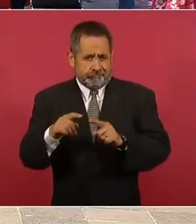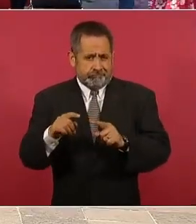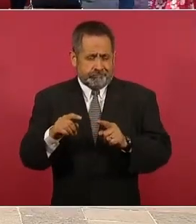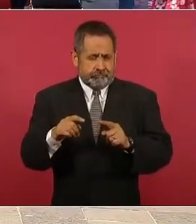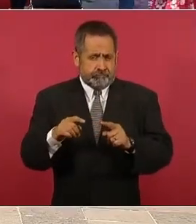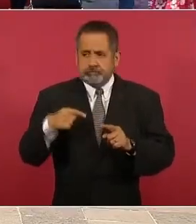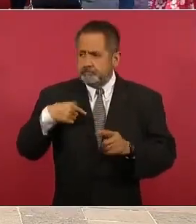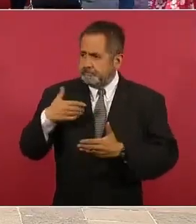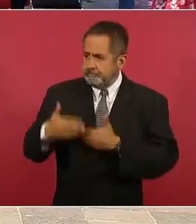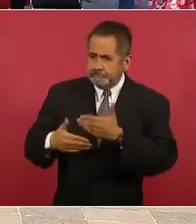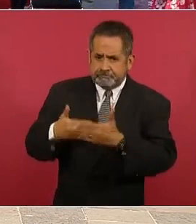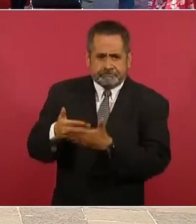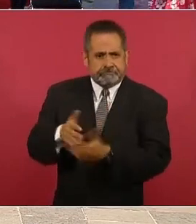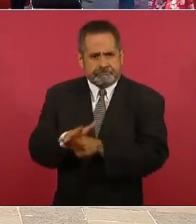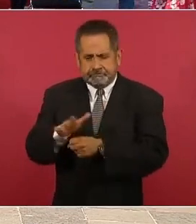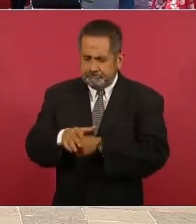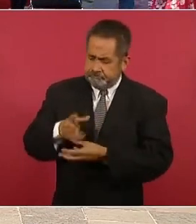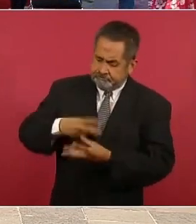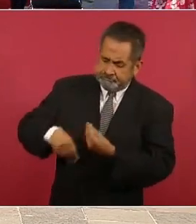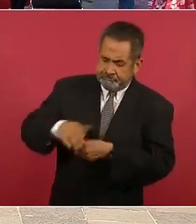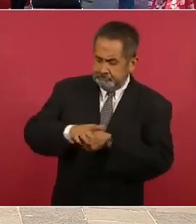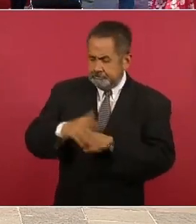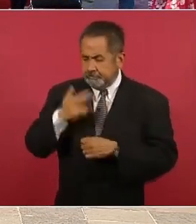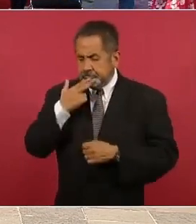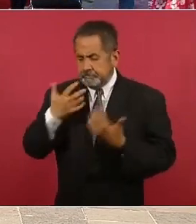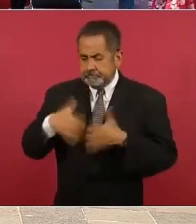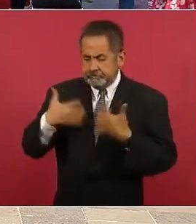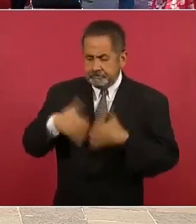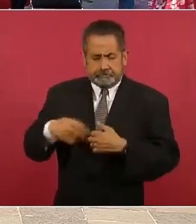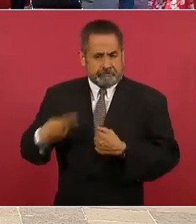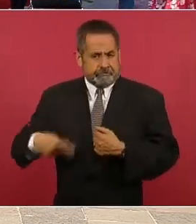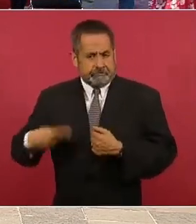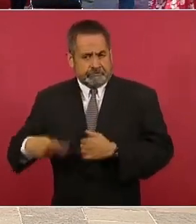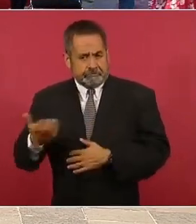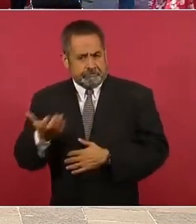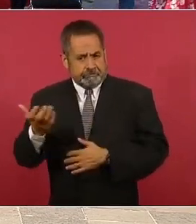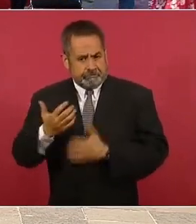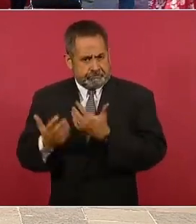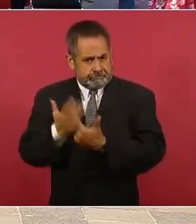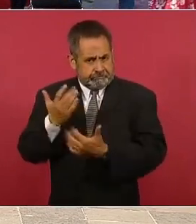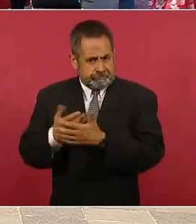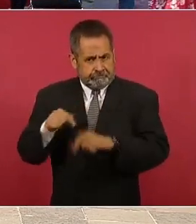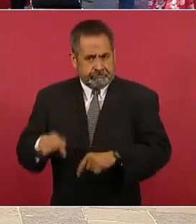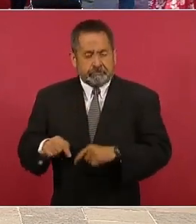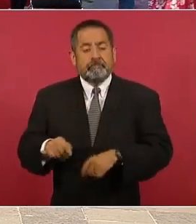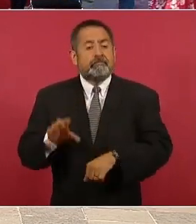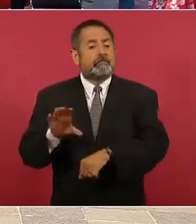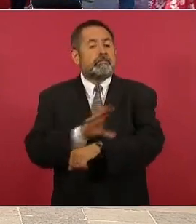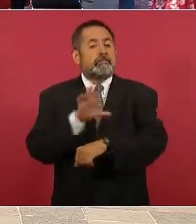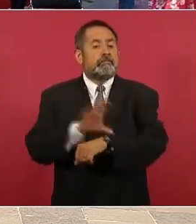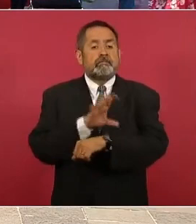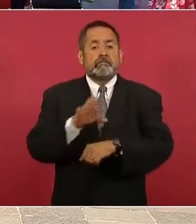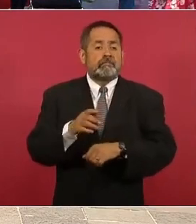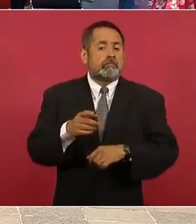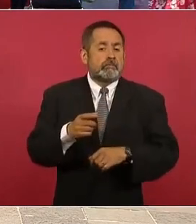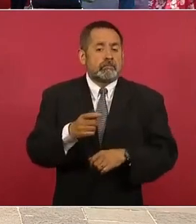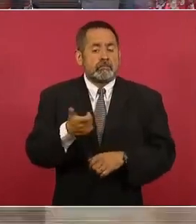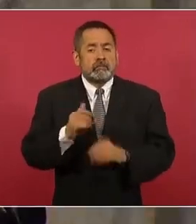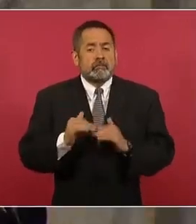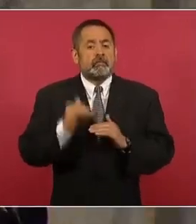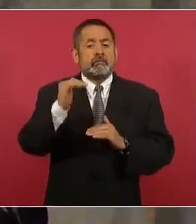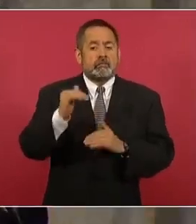porque hemos avanzado en la autosuficiencia, la inflación en energético en México